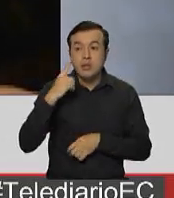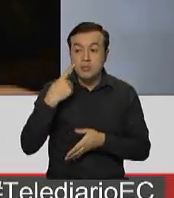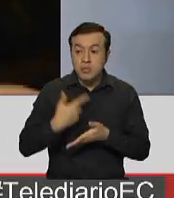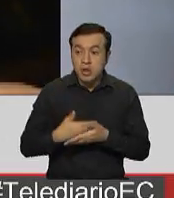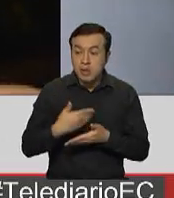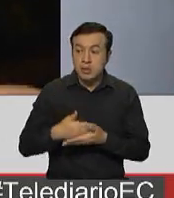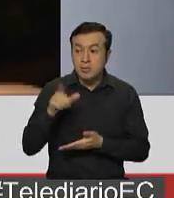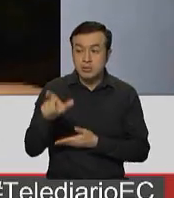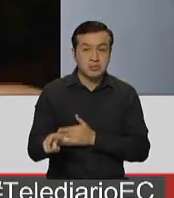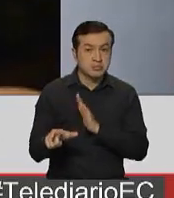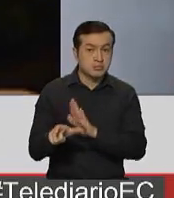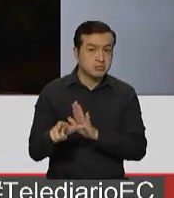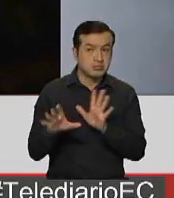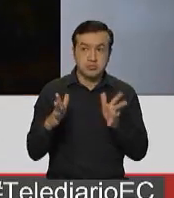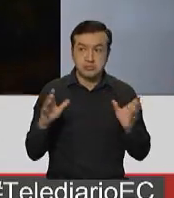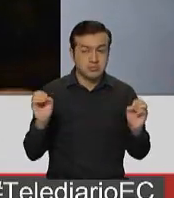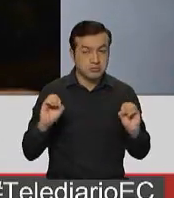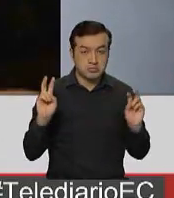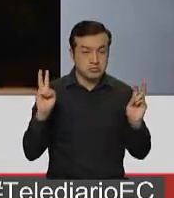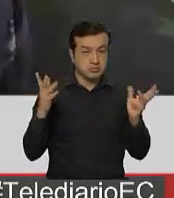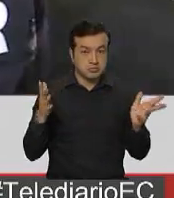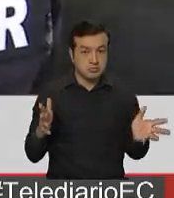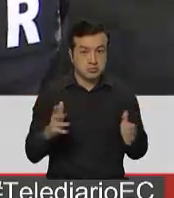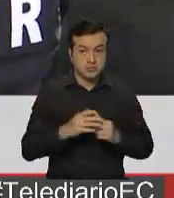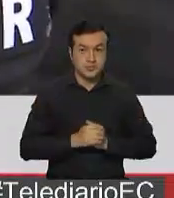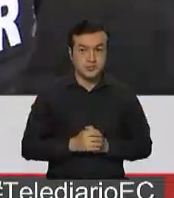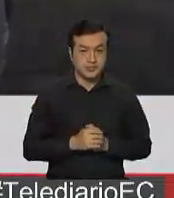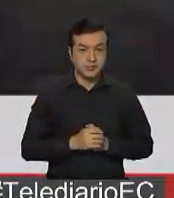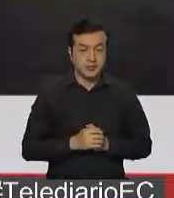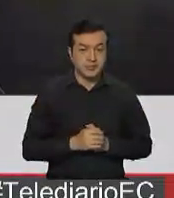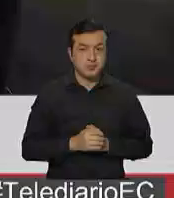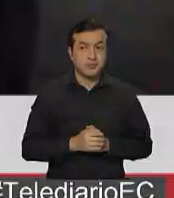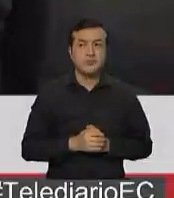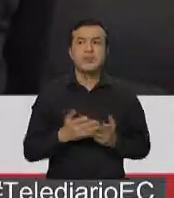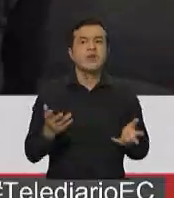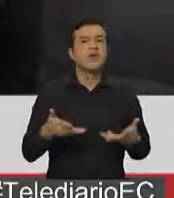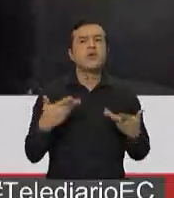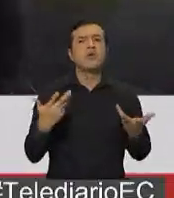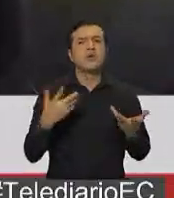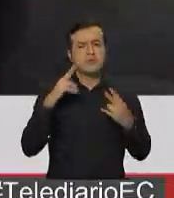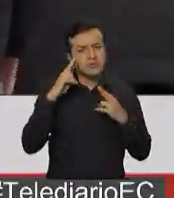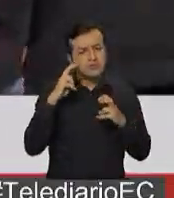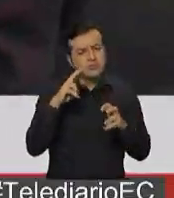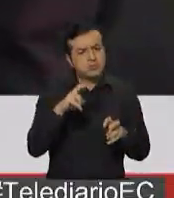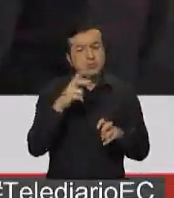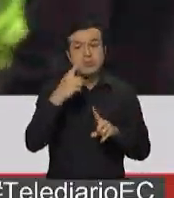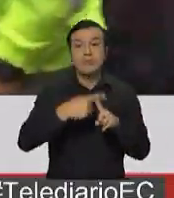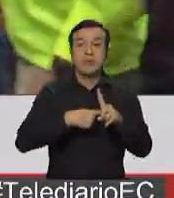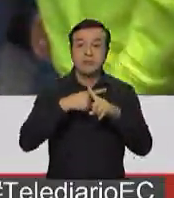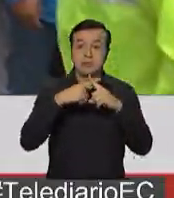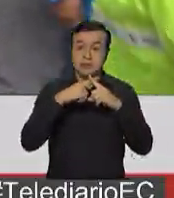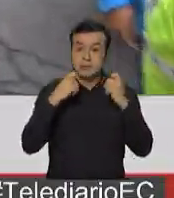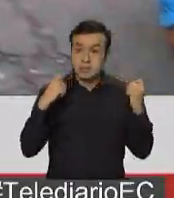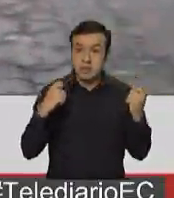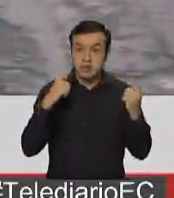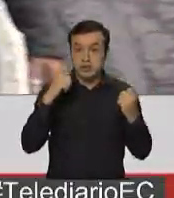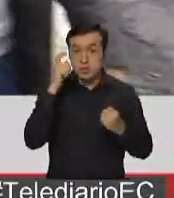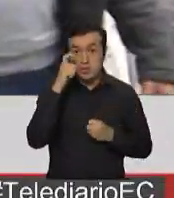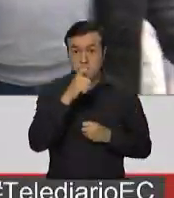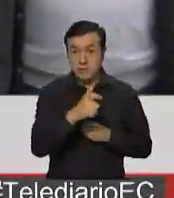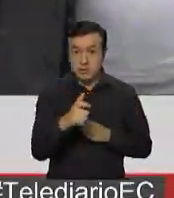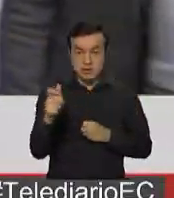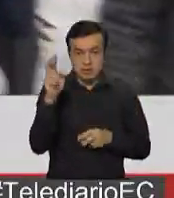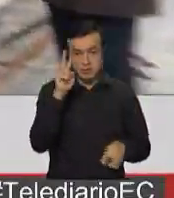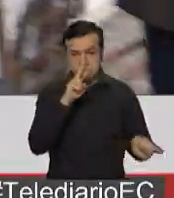lo vincule o lo relacione con los demás imputados. El antecedente arranca con una indagación del mes de marzo, cuando la Fiscalía seguía